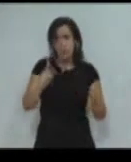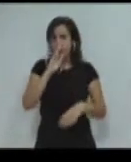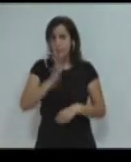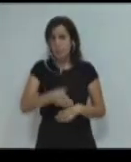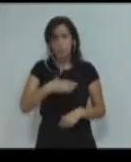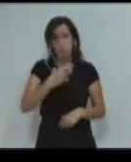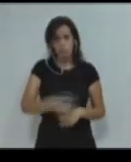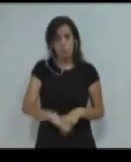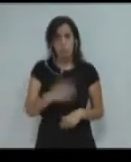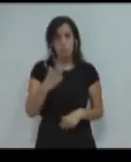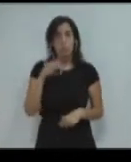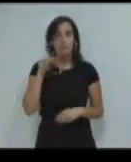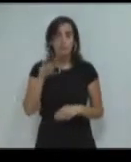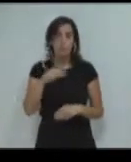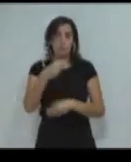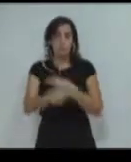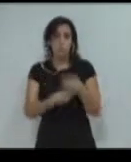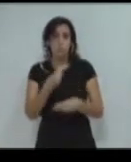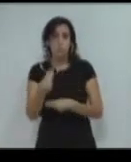se hace pues